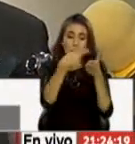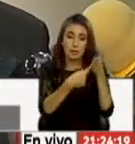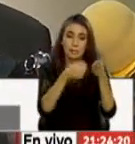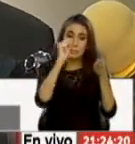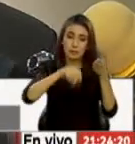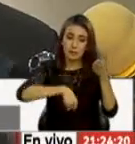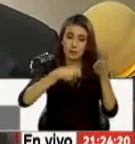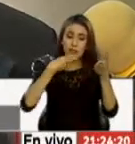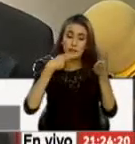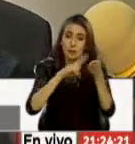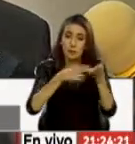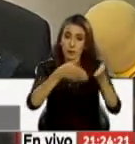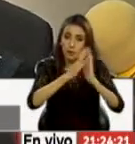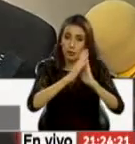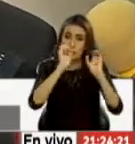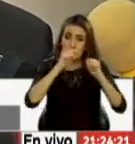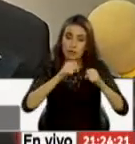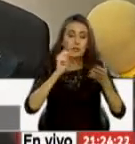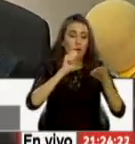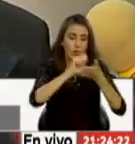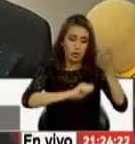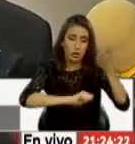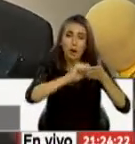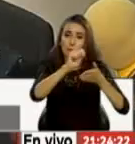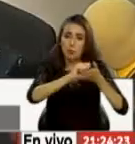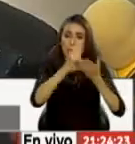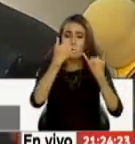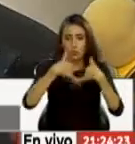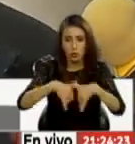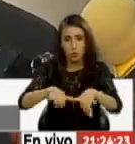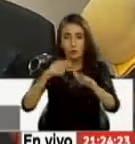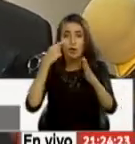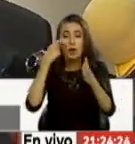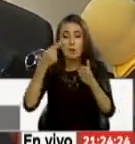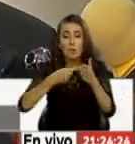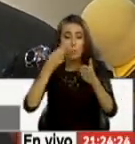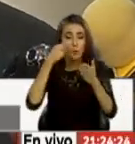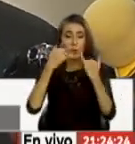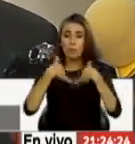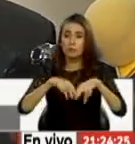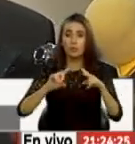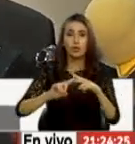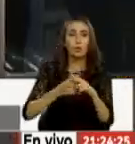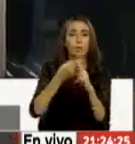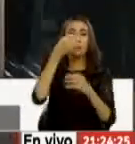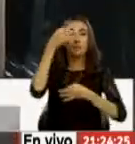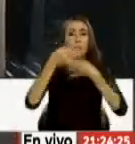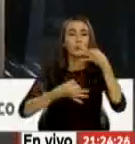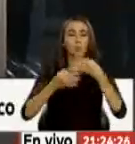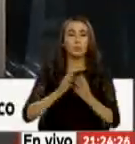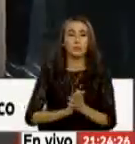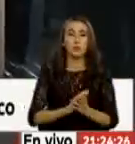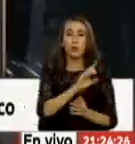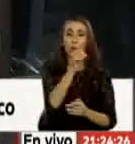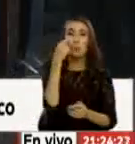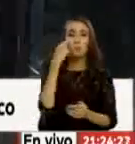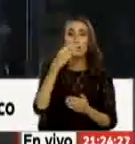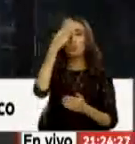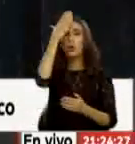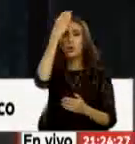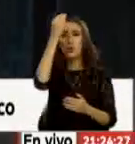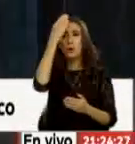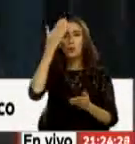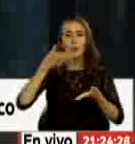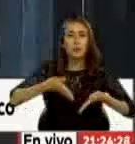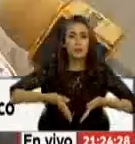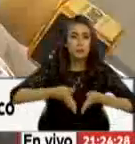solicitud, aquí están las pruebas, muy bien, tiene que analizarse las pruebas de cargo y de descargo para que haya el juicio político. Para ellos, el de Glass es un camino